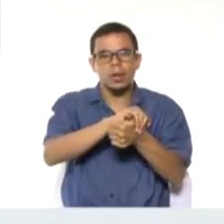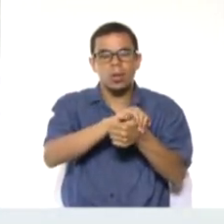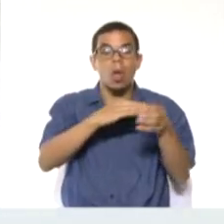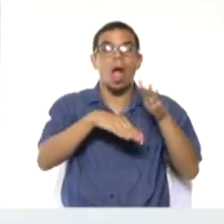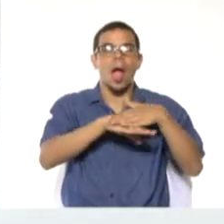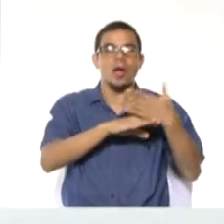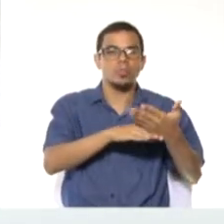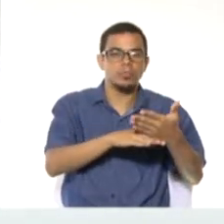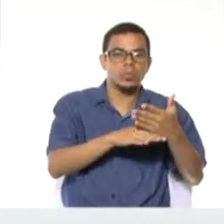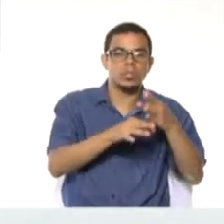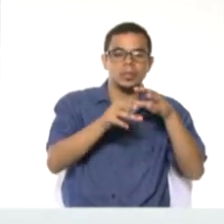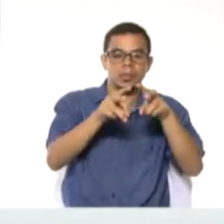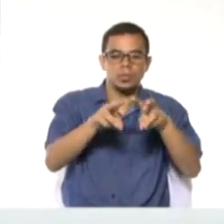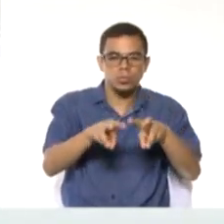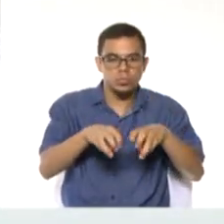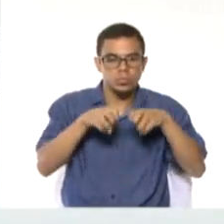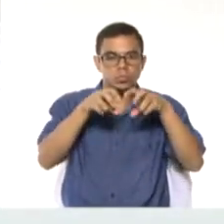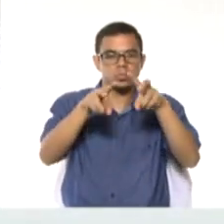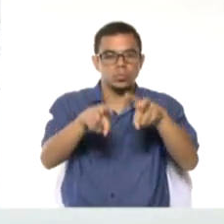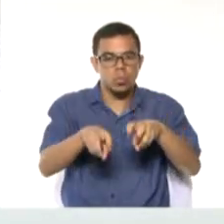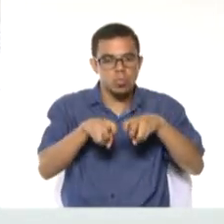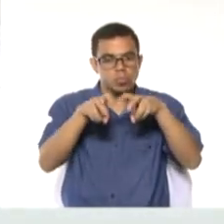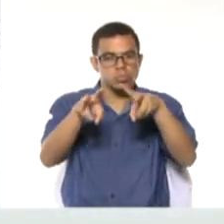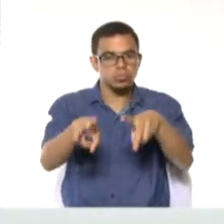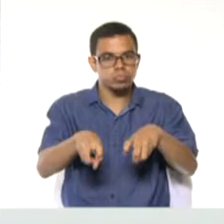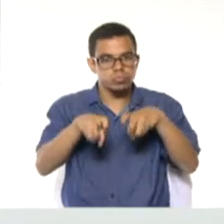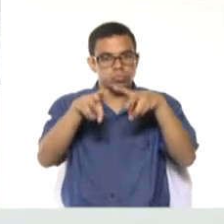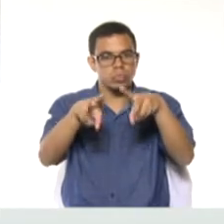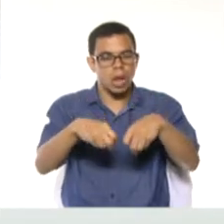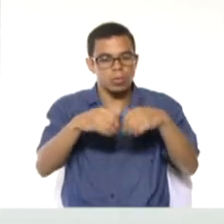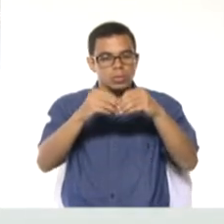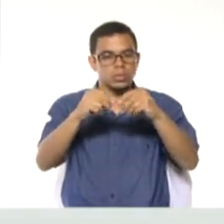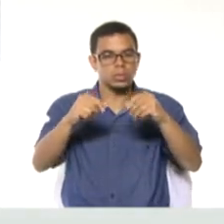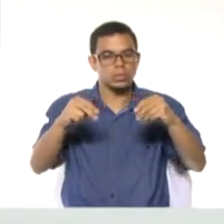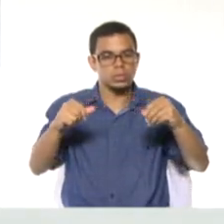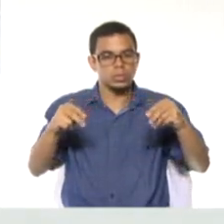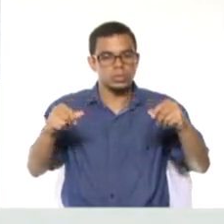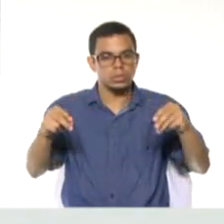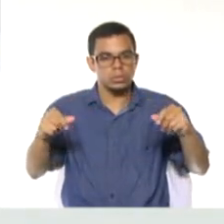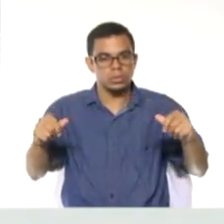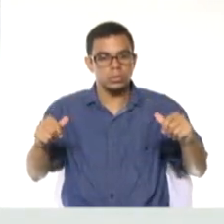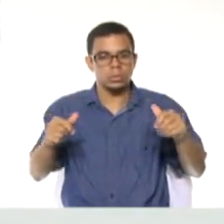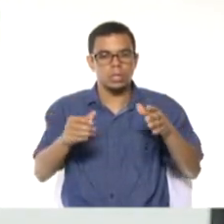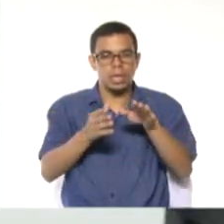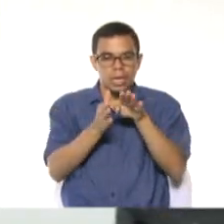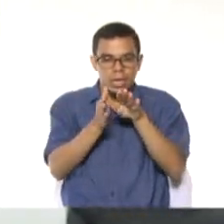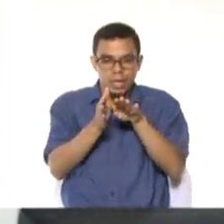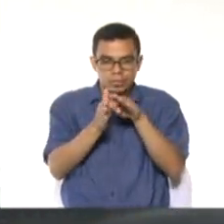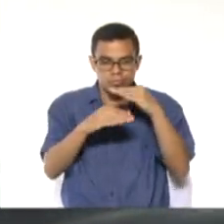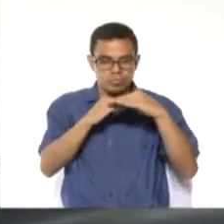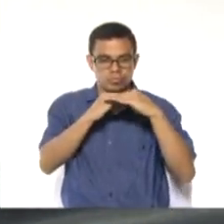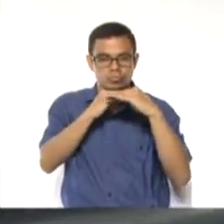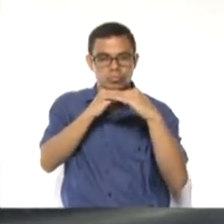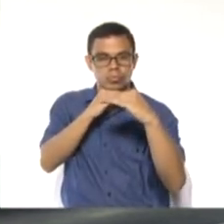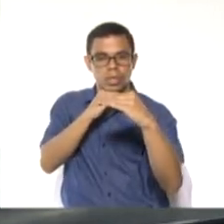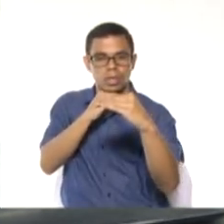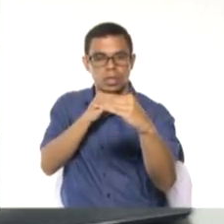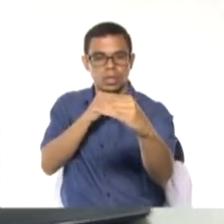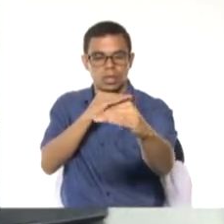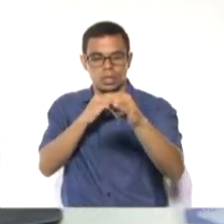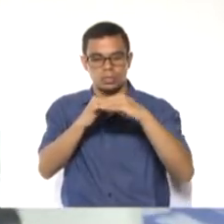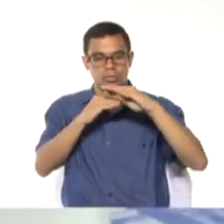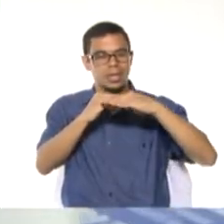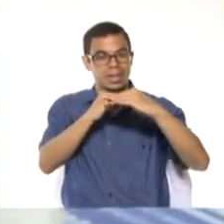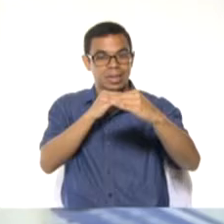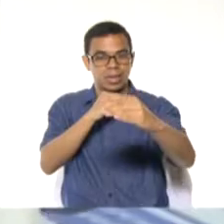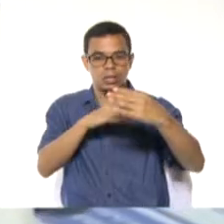arando lentamente, removiendo la tierra de una forma rectilínea. Ahora mi